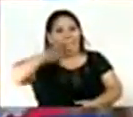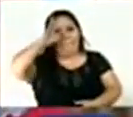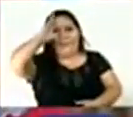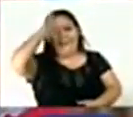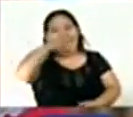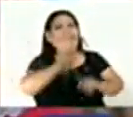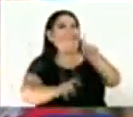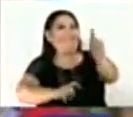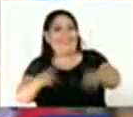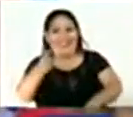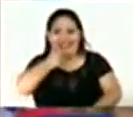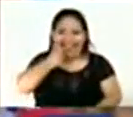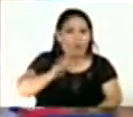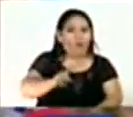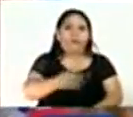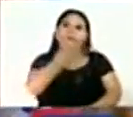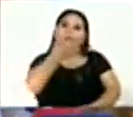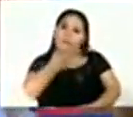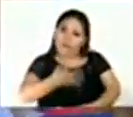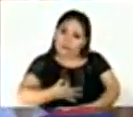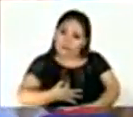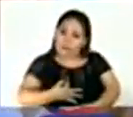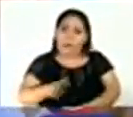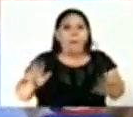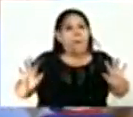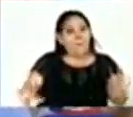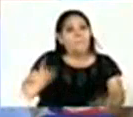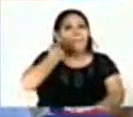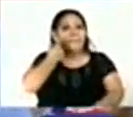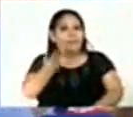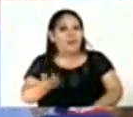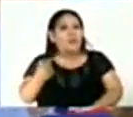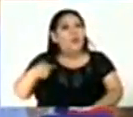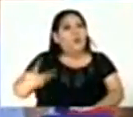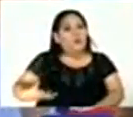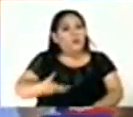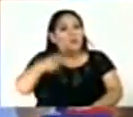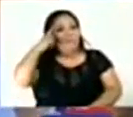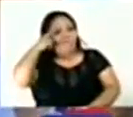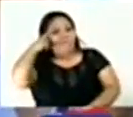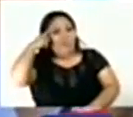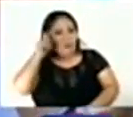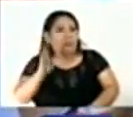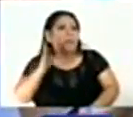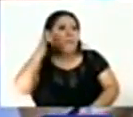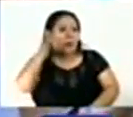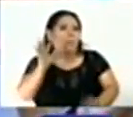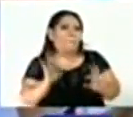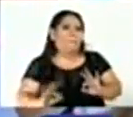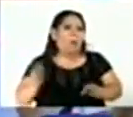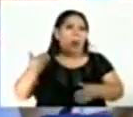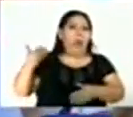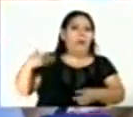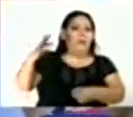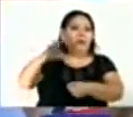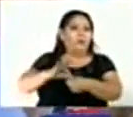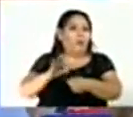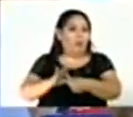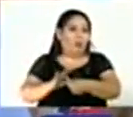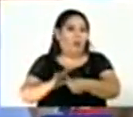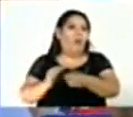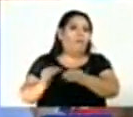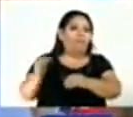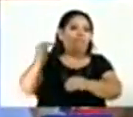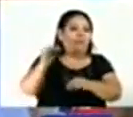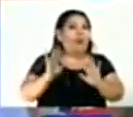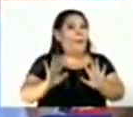hombre. Seamos serios, por favor. No, miren, las proyecciones cuáles son, yo sé que vamos a salir mejor que la vez pasada.